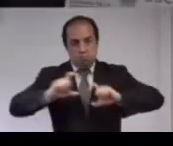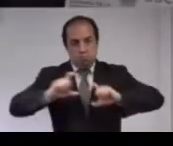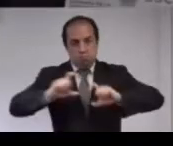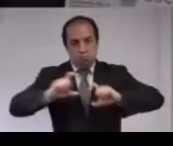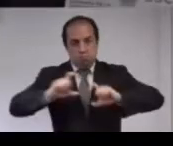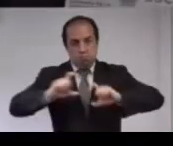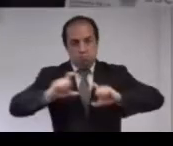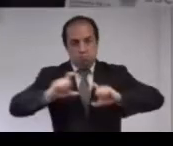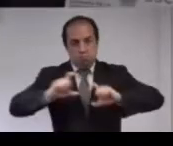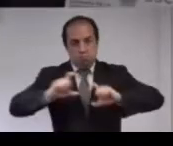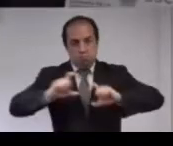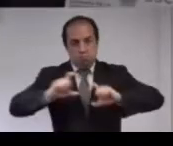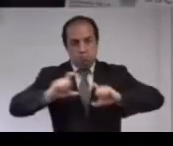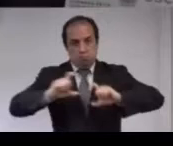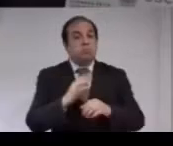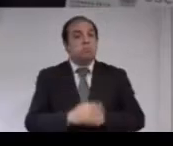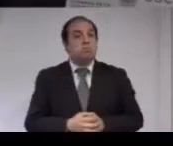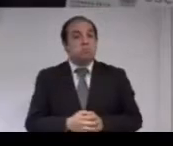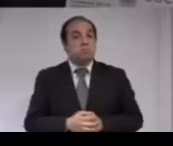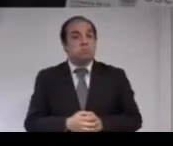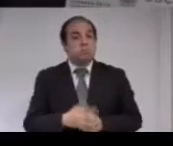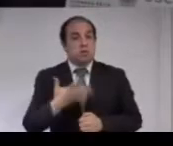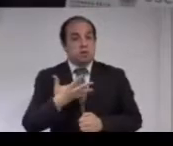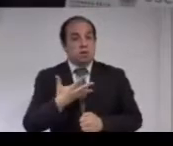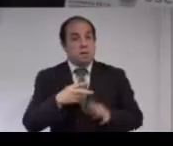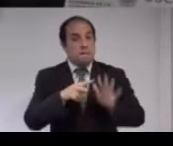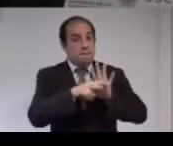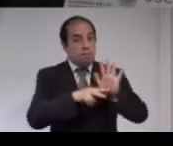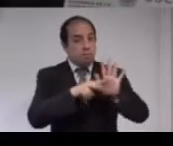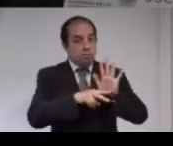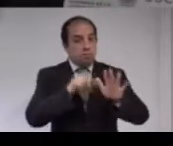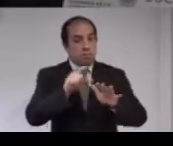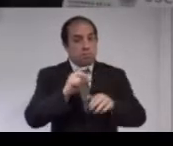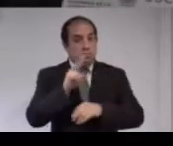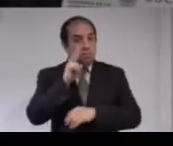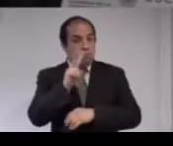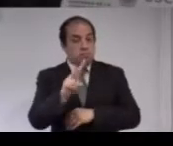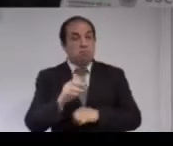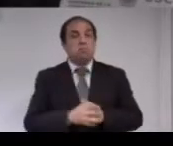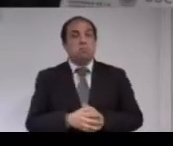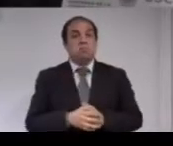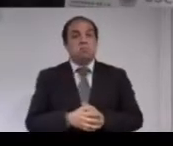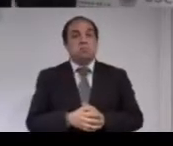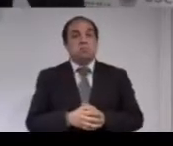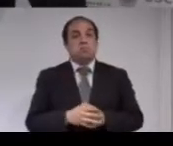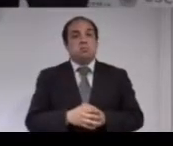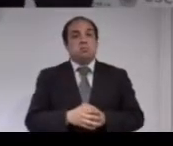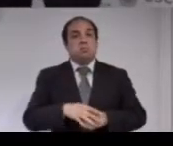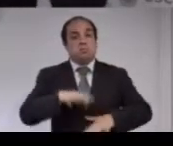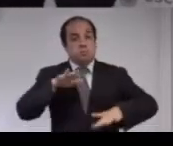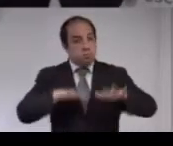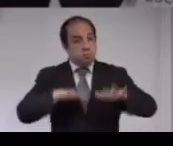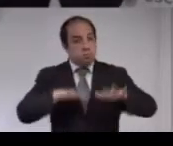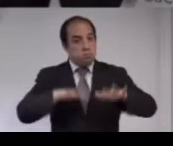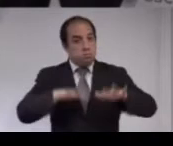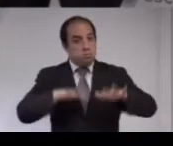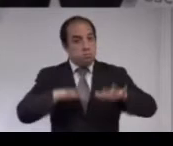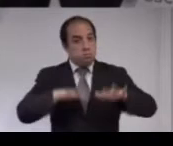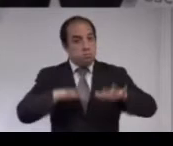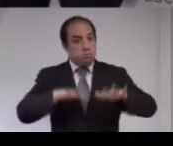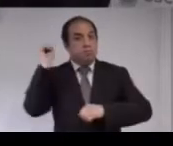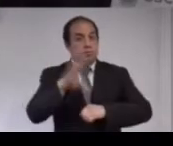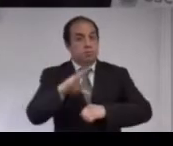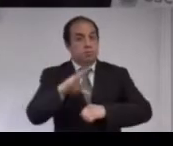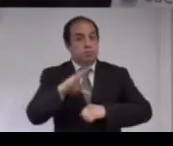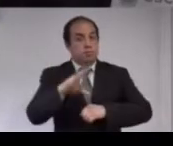También, subsecretaria, hay incluso videos, y también lo vimos, que en ciertos momentos se lanzaron